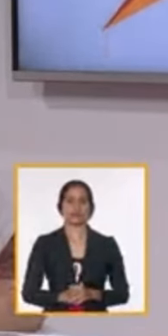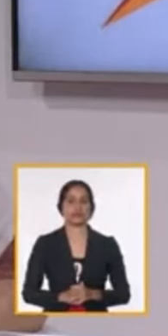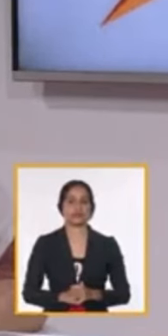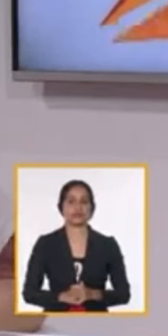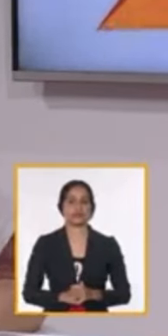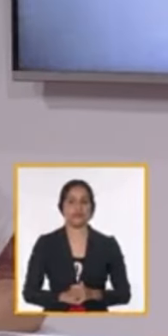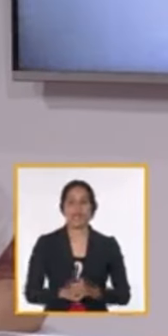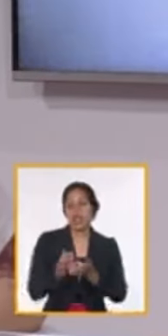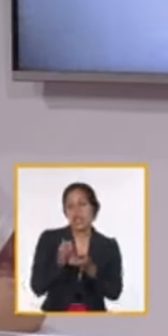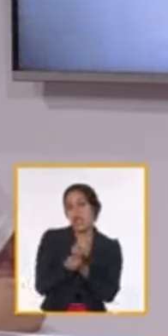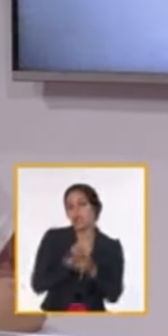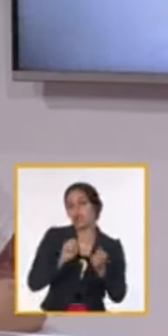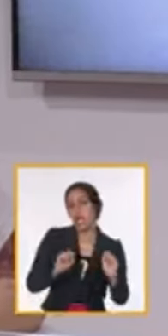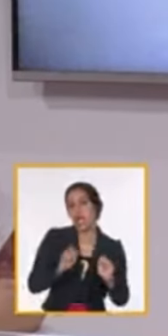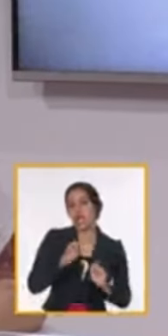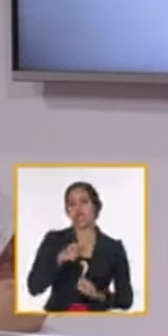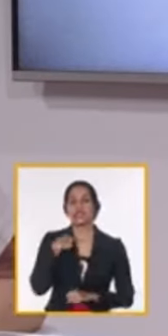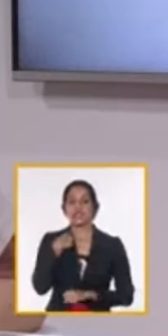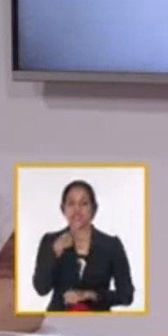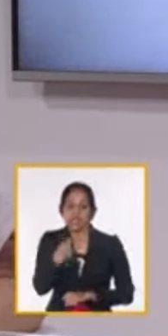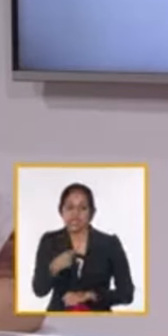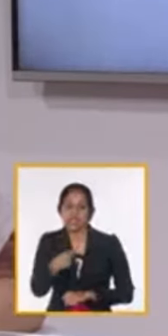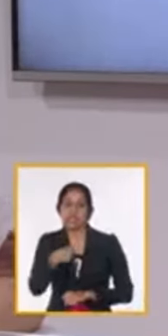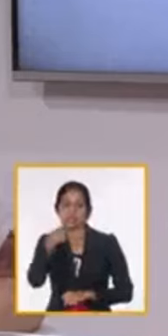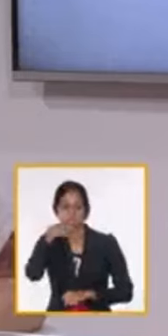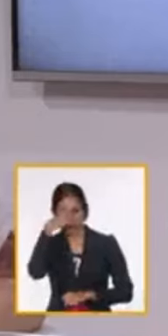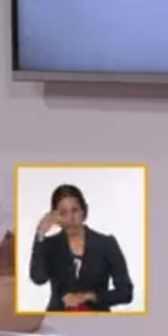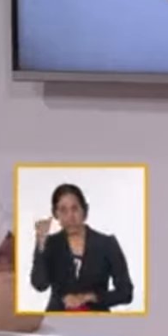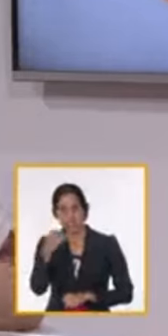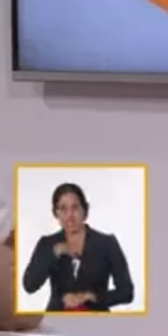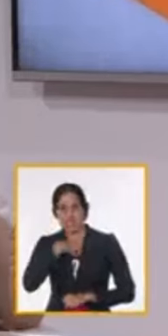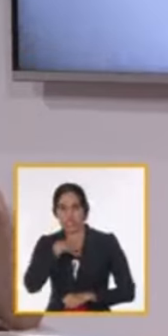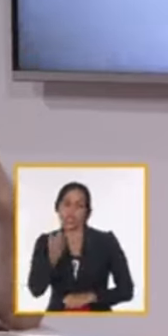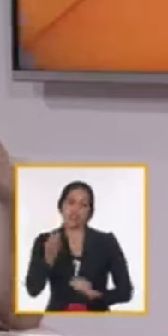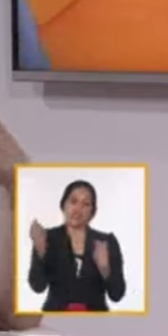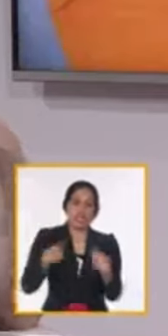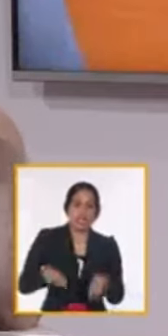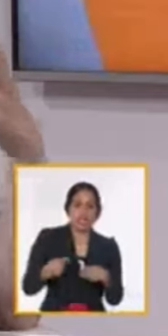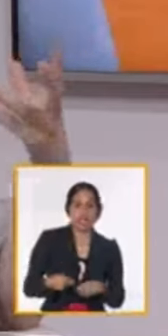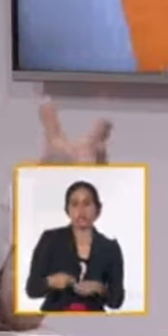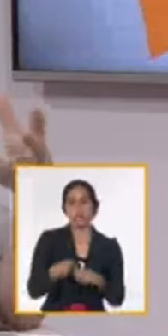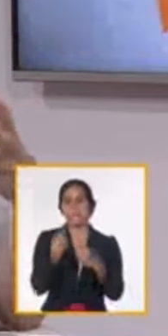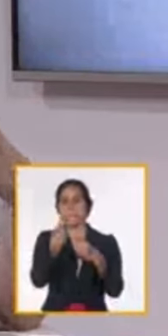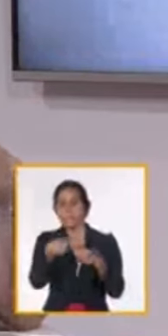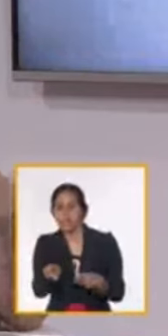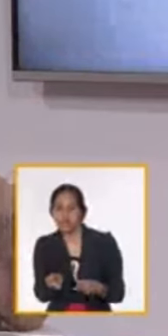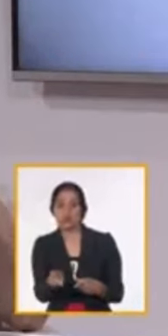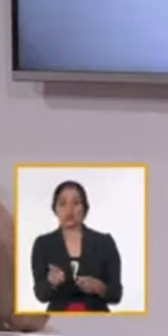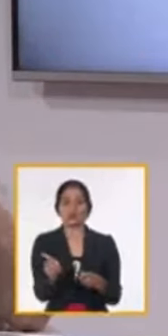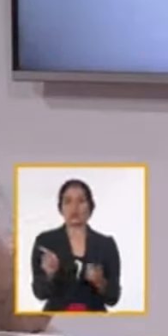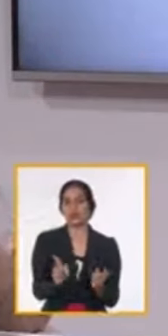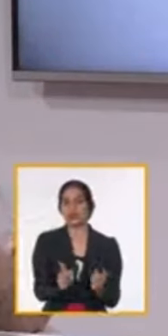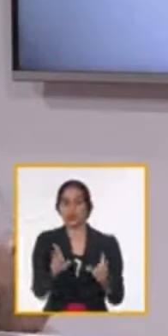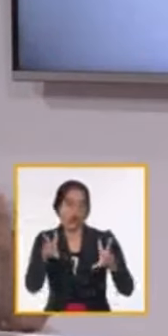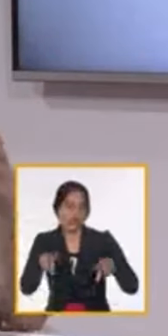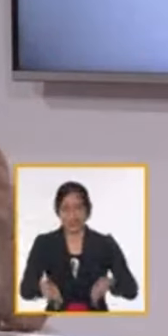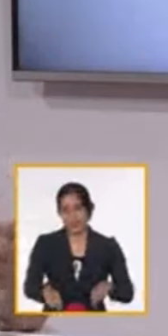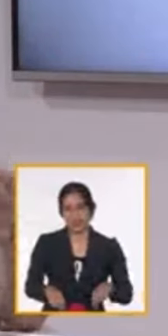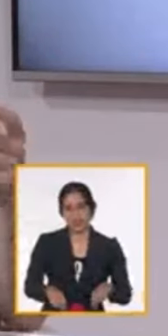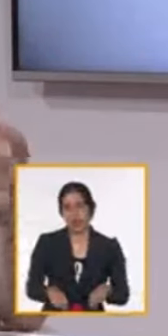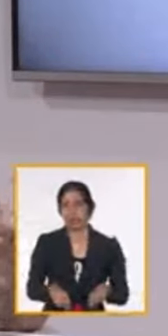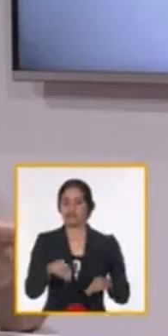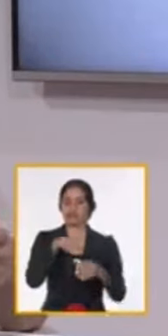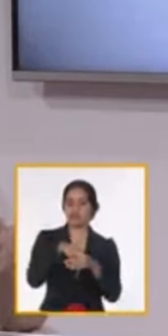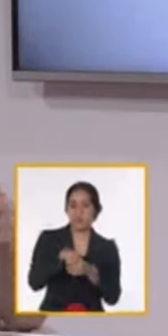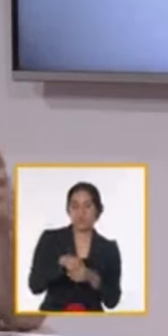la libertad de expresión, pero lo que vemos es que no permiten que haya disensión. Así que la pregunta